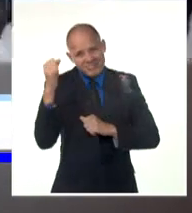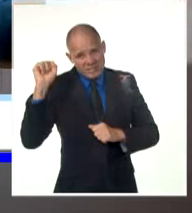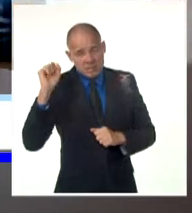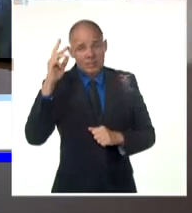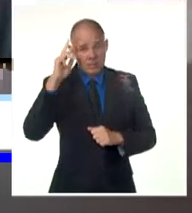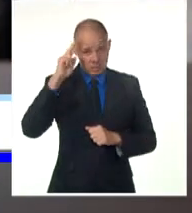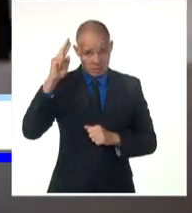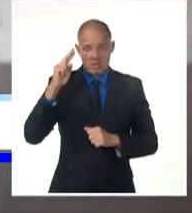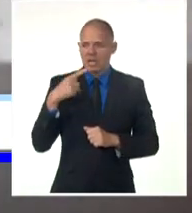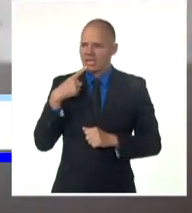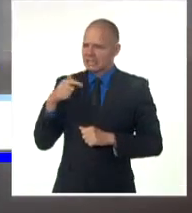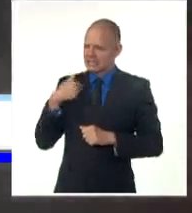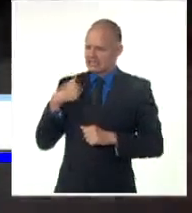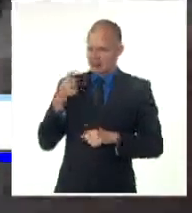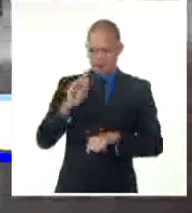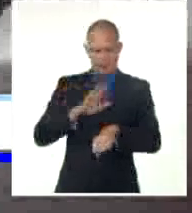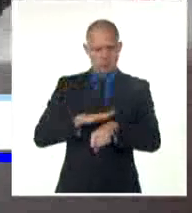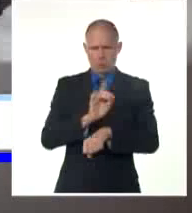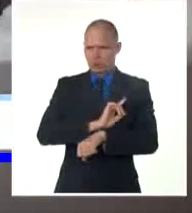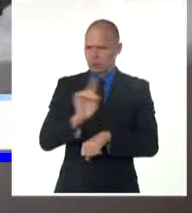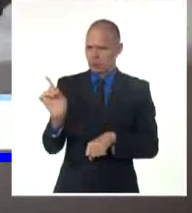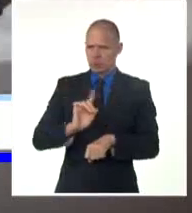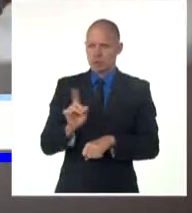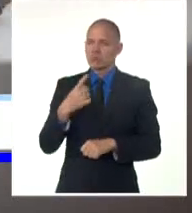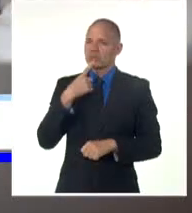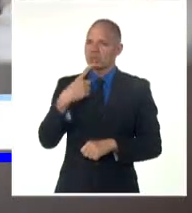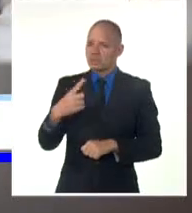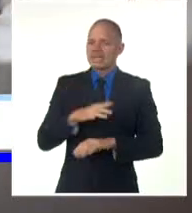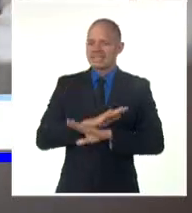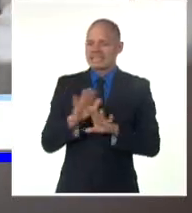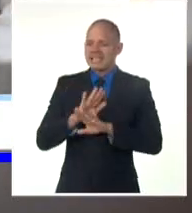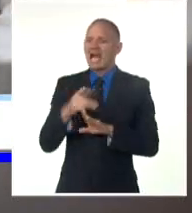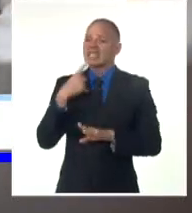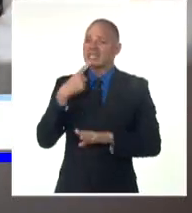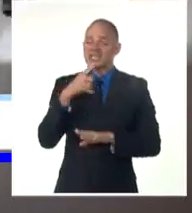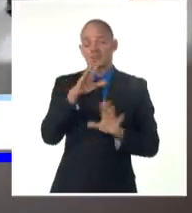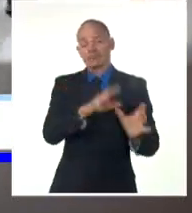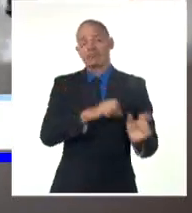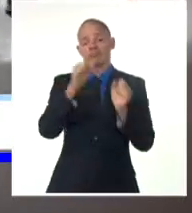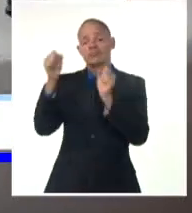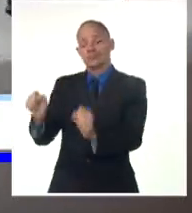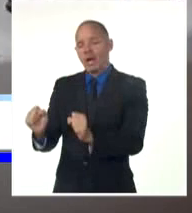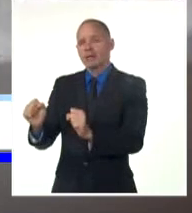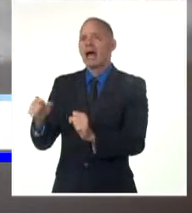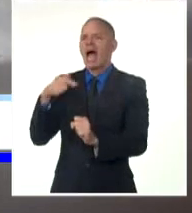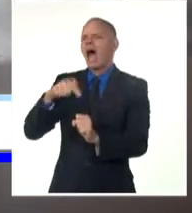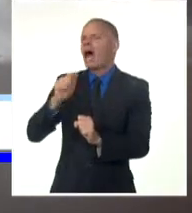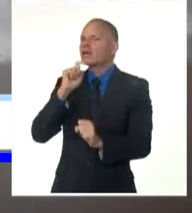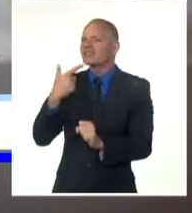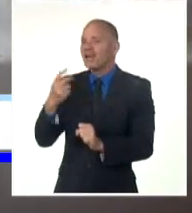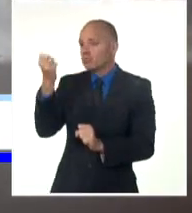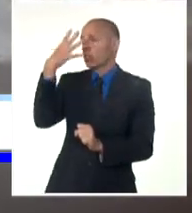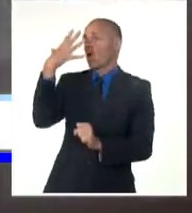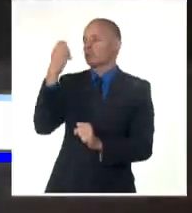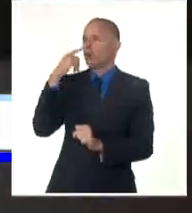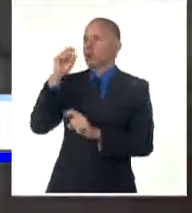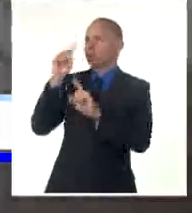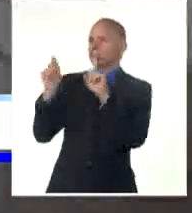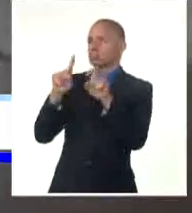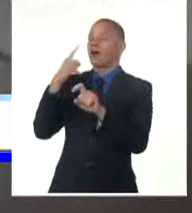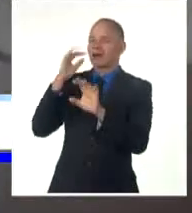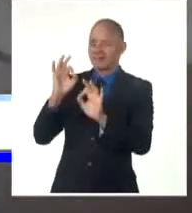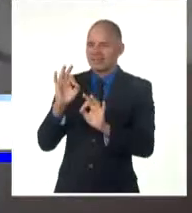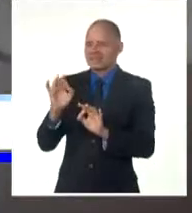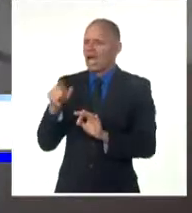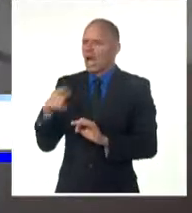que se debía interrogar al extitular González en Brasilia, tras ser reveladas imágenes que lo muestran junto a manifestantes durante los